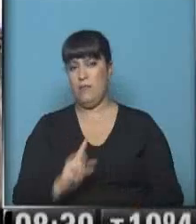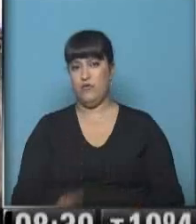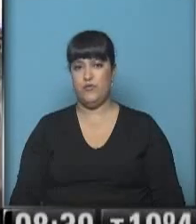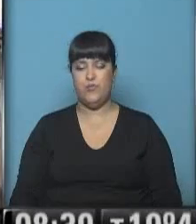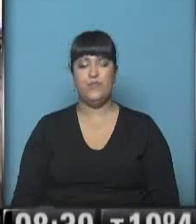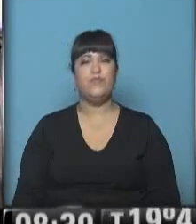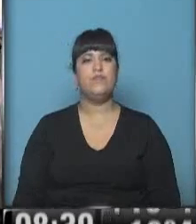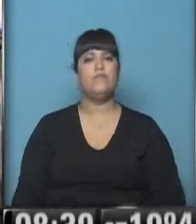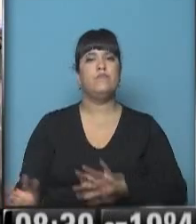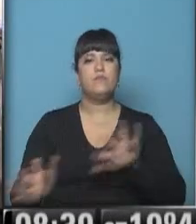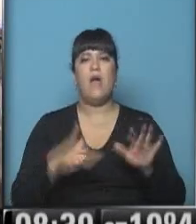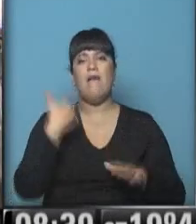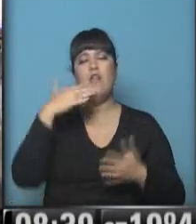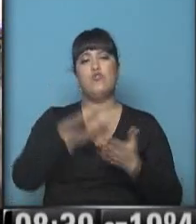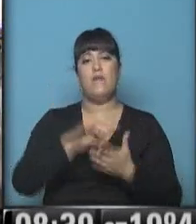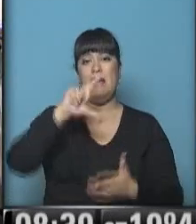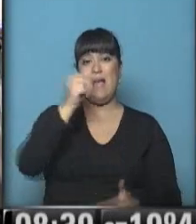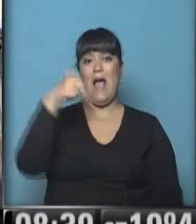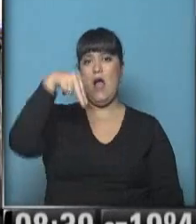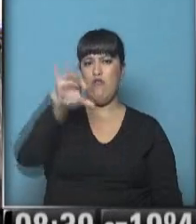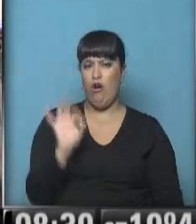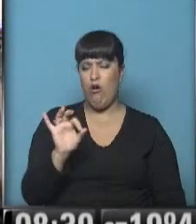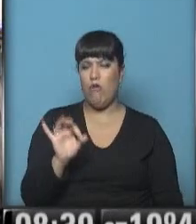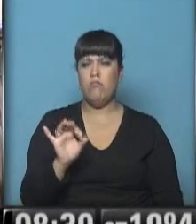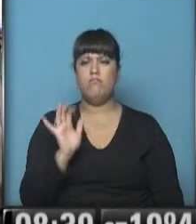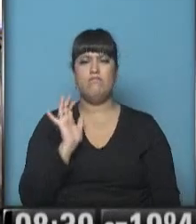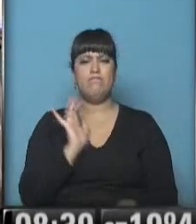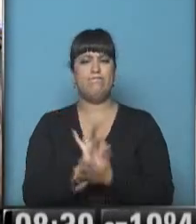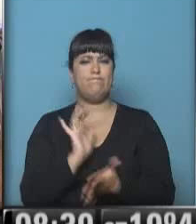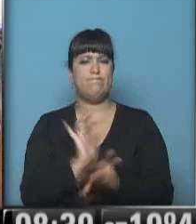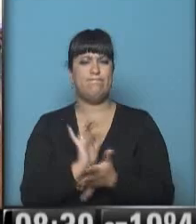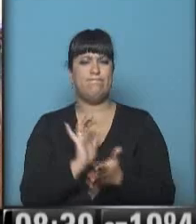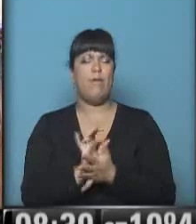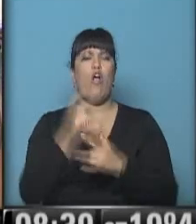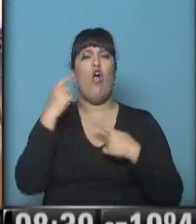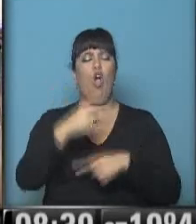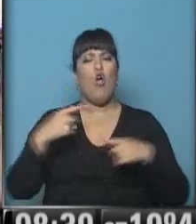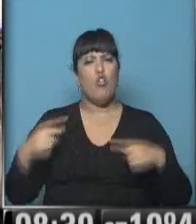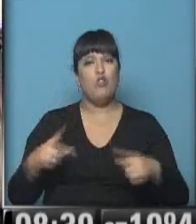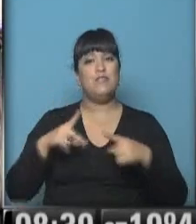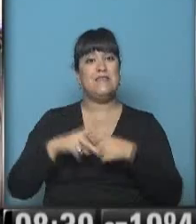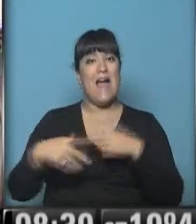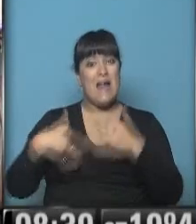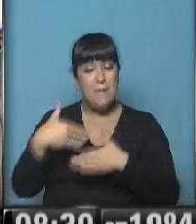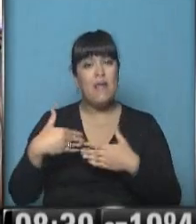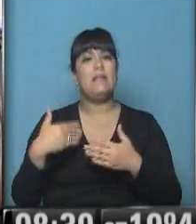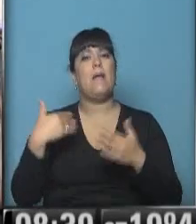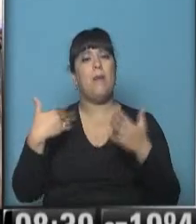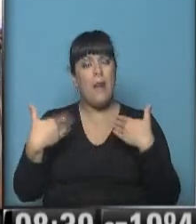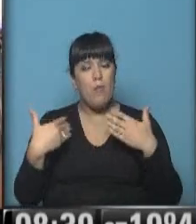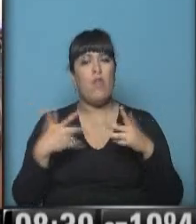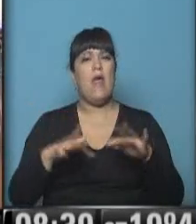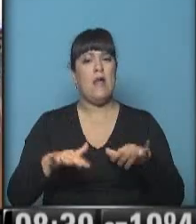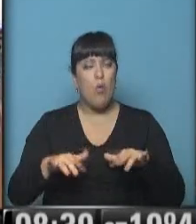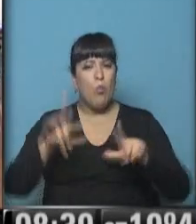y vamos a hablar de acá no es algo así como las herramientas para que podamos tener y armar nuestra propia computadora